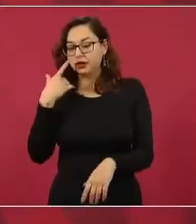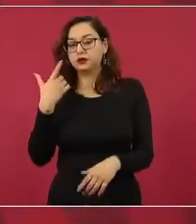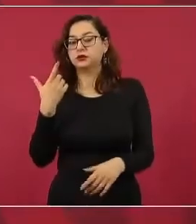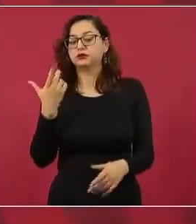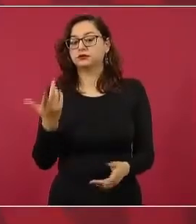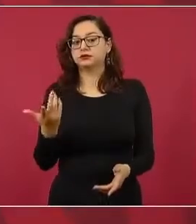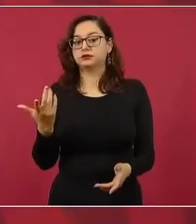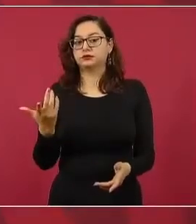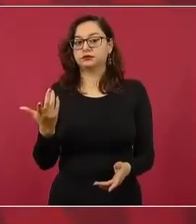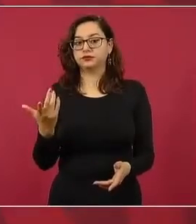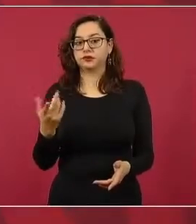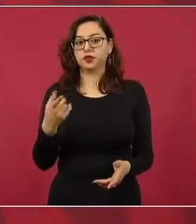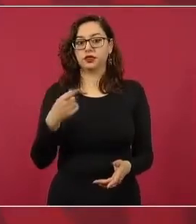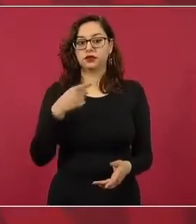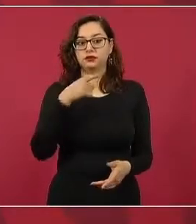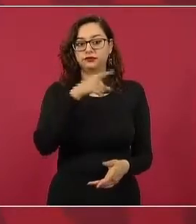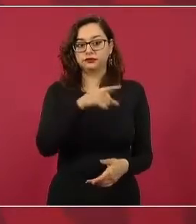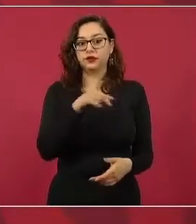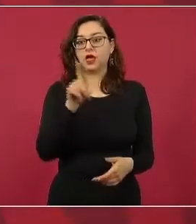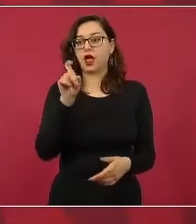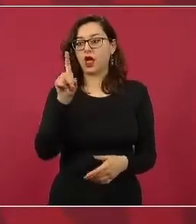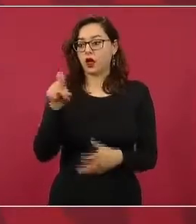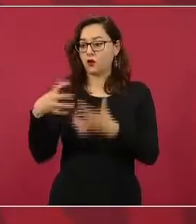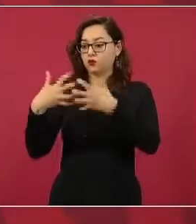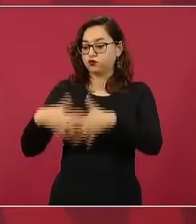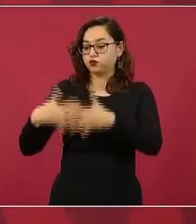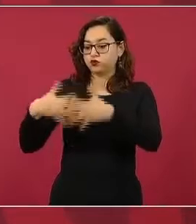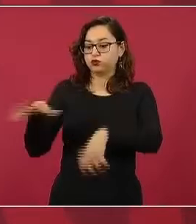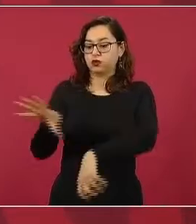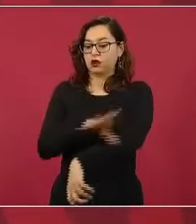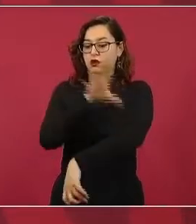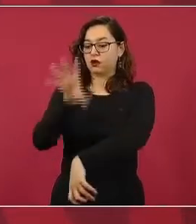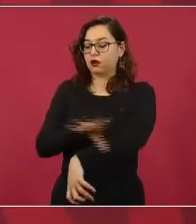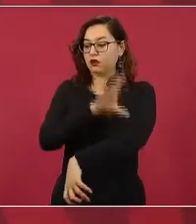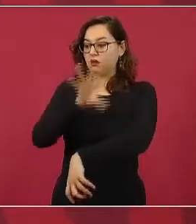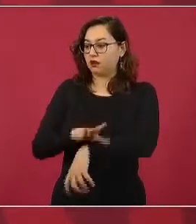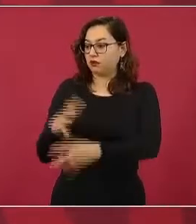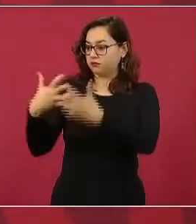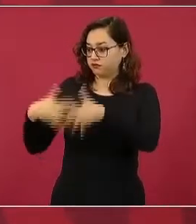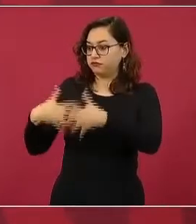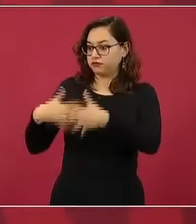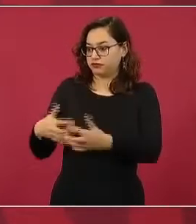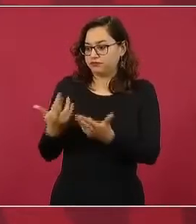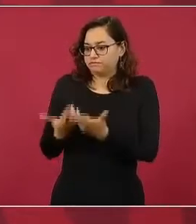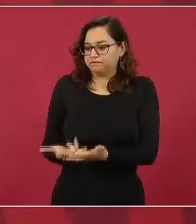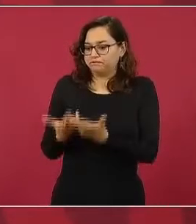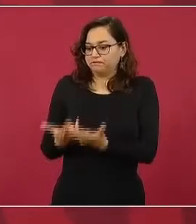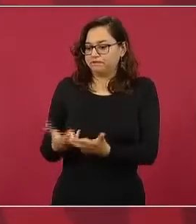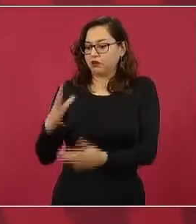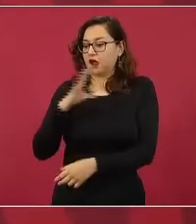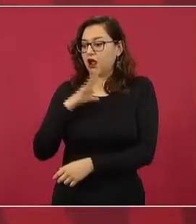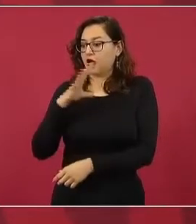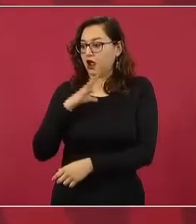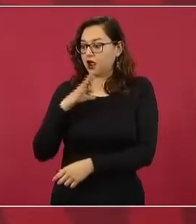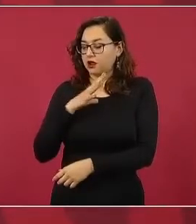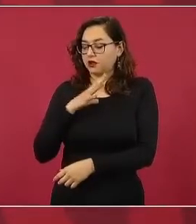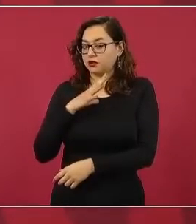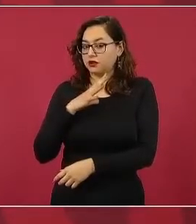para que todo el mercado eléctrico quede en manos de las empresas, sobre